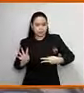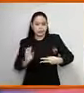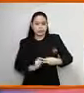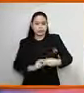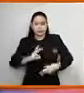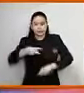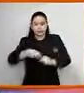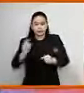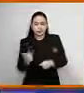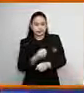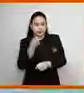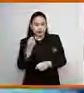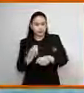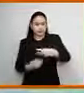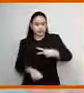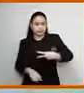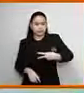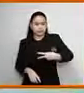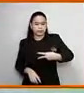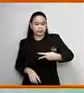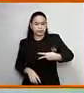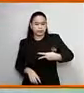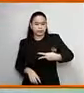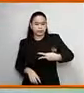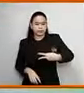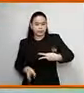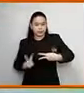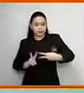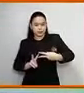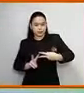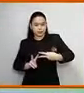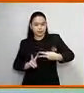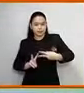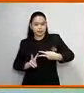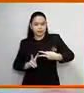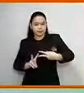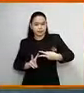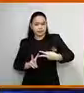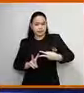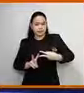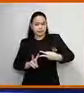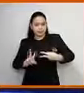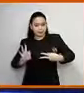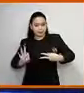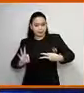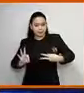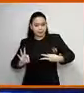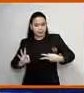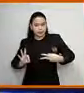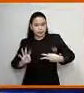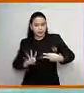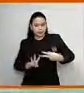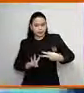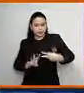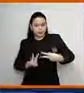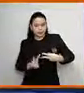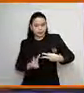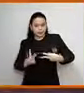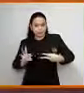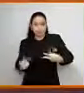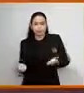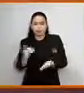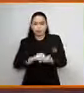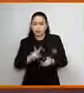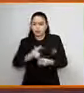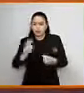Segundo número con su primer dígito, 2. Segundo dígito, 9. Segundo número premiado, 29. Repito, los